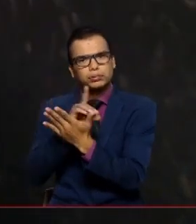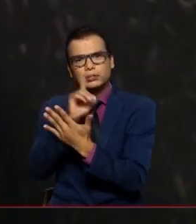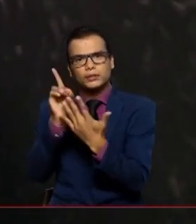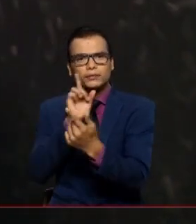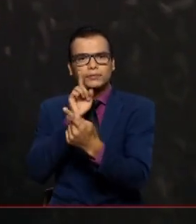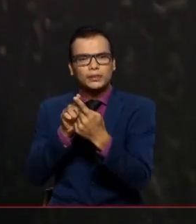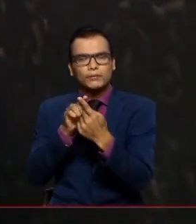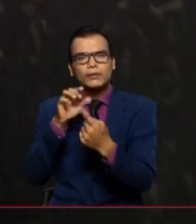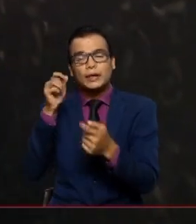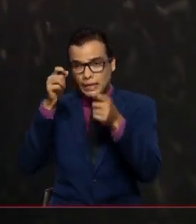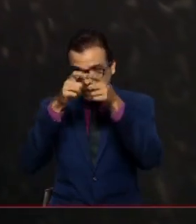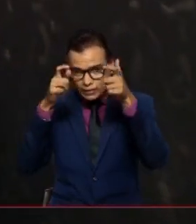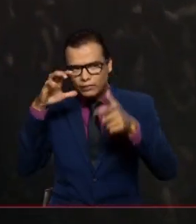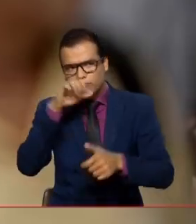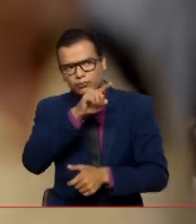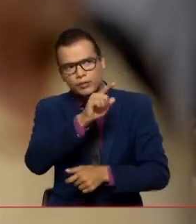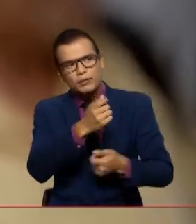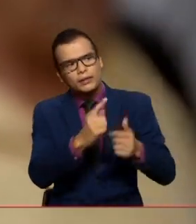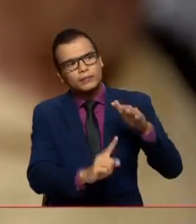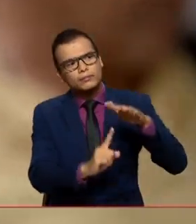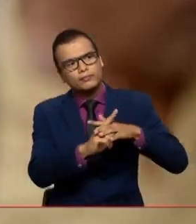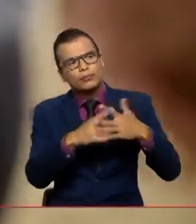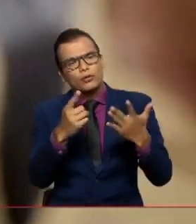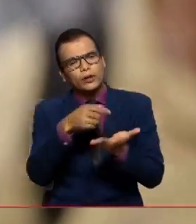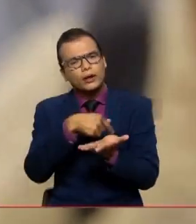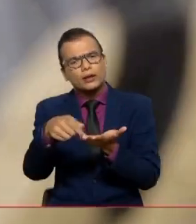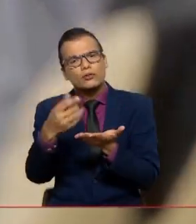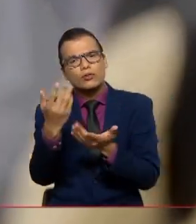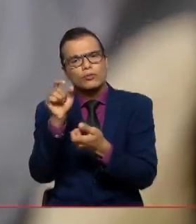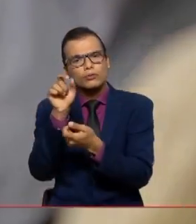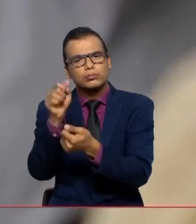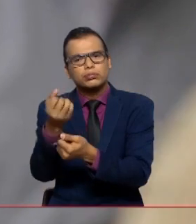sepa de dónde provienen sus recursos, qué tanto gasta e